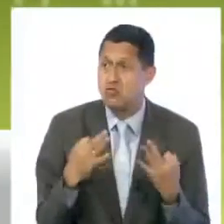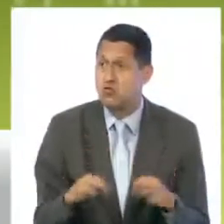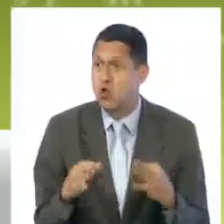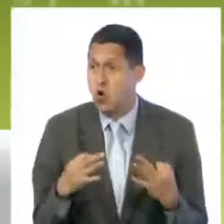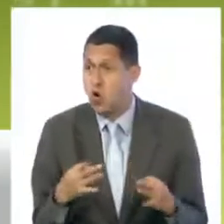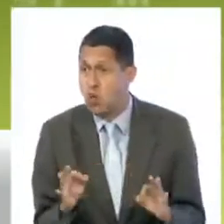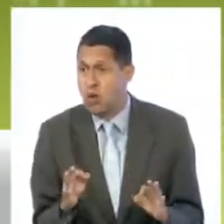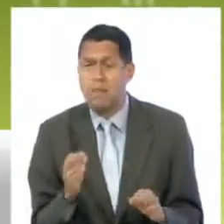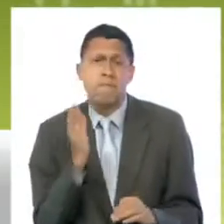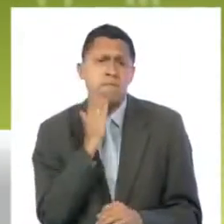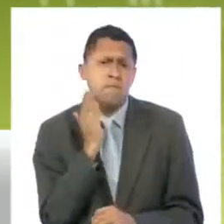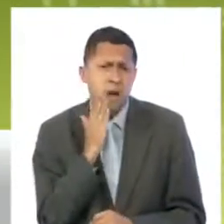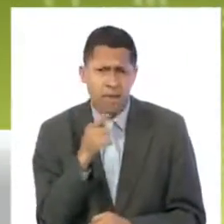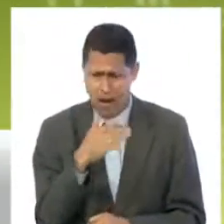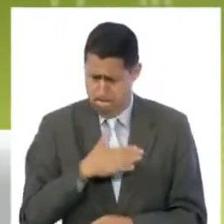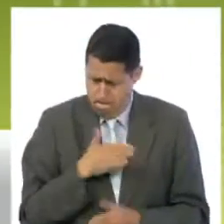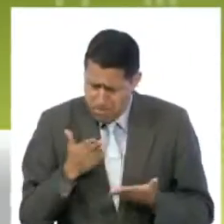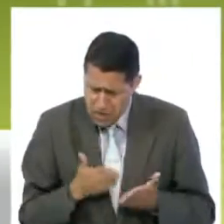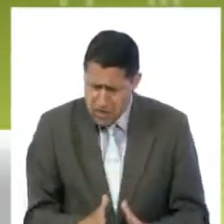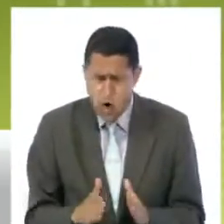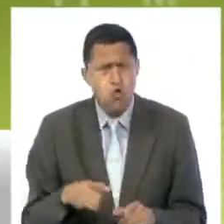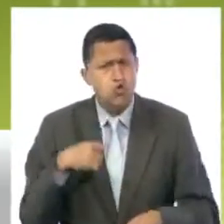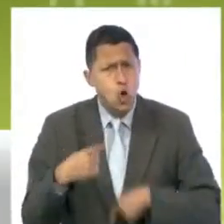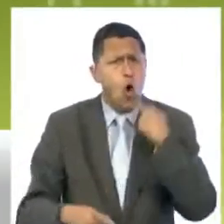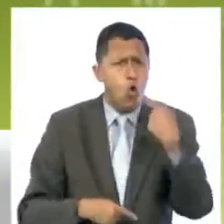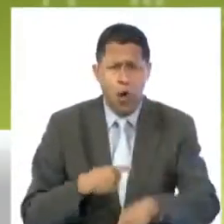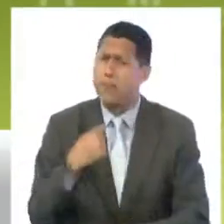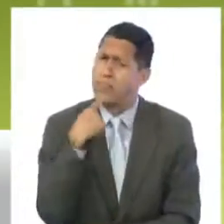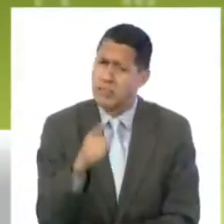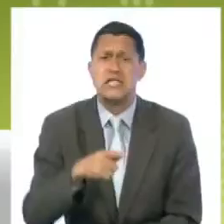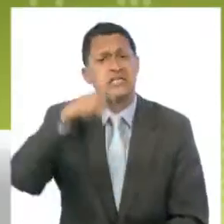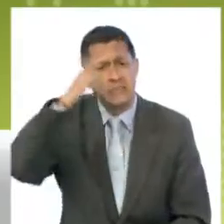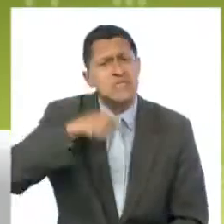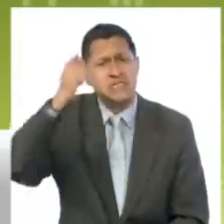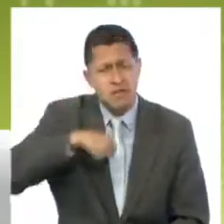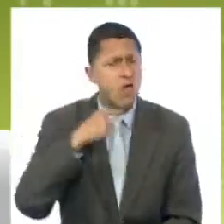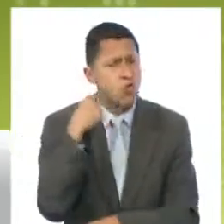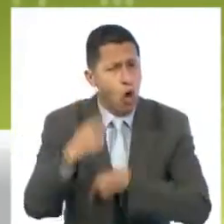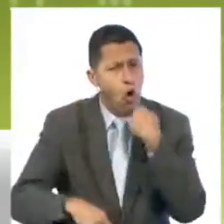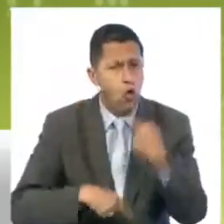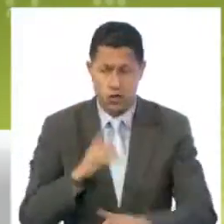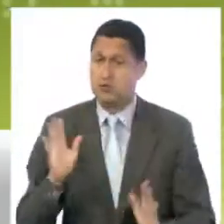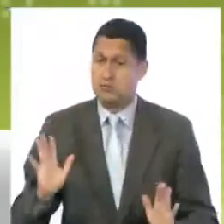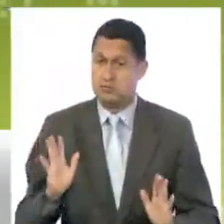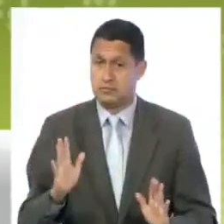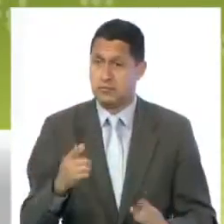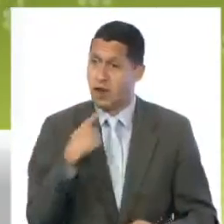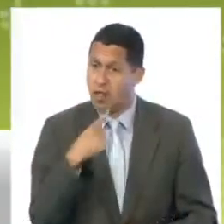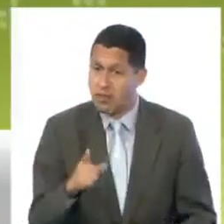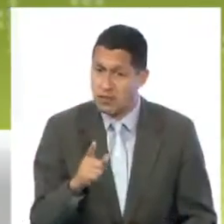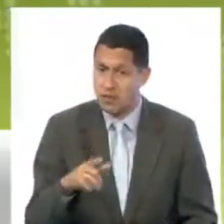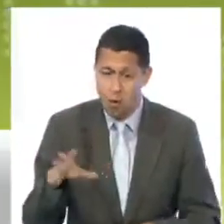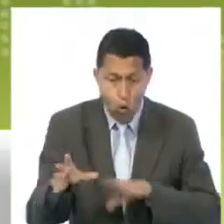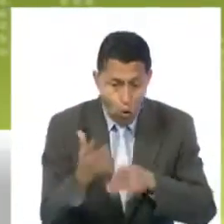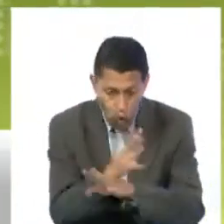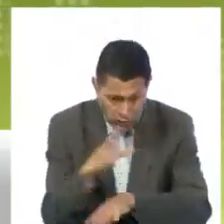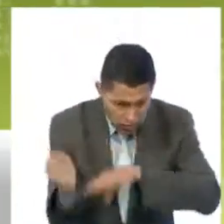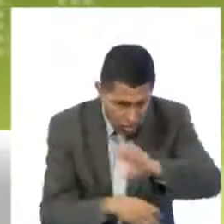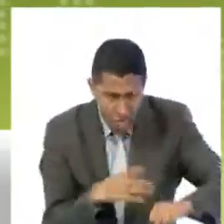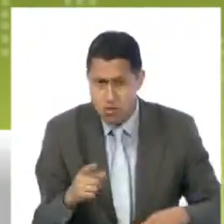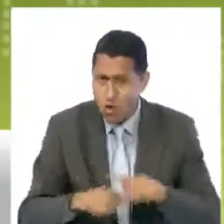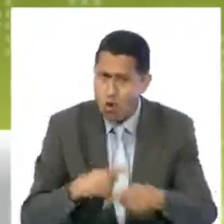atención? Si tiene un solo diagnóstico, un solo sintomatología, no. Si tiene varios, un ejemplo, que no le gusta leer, leer, que le